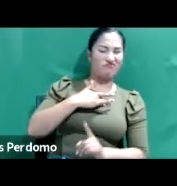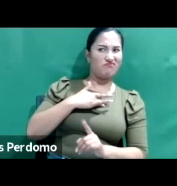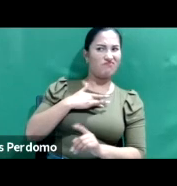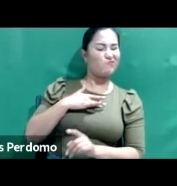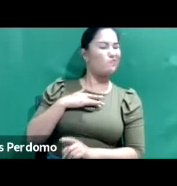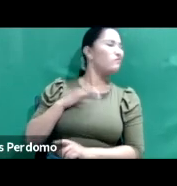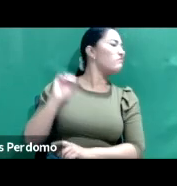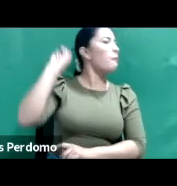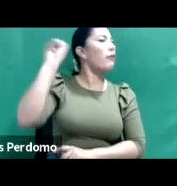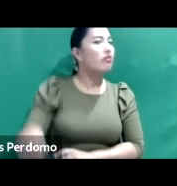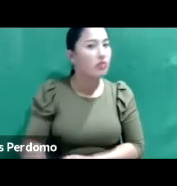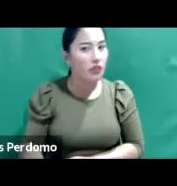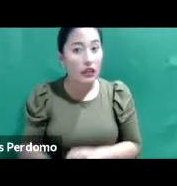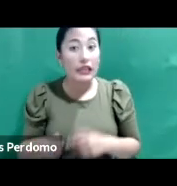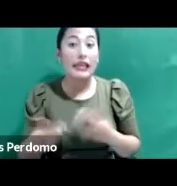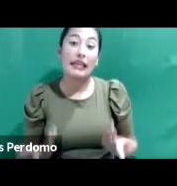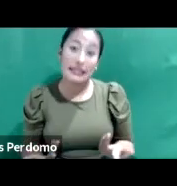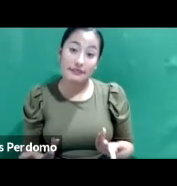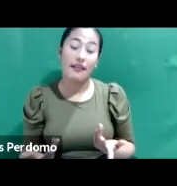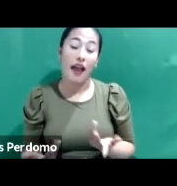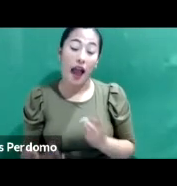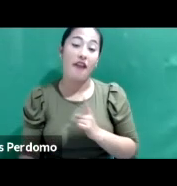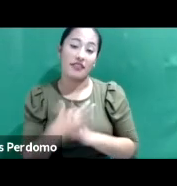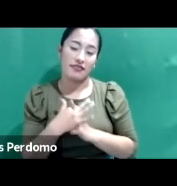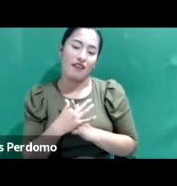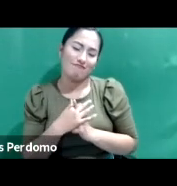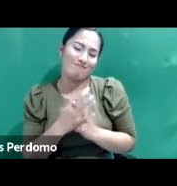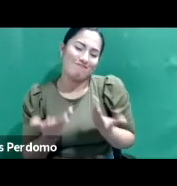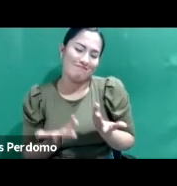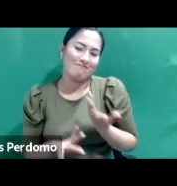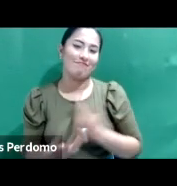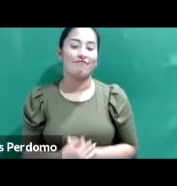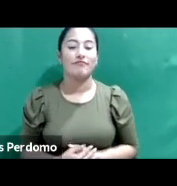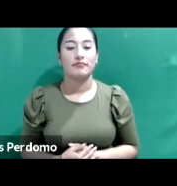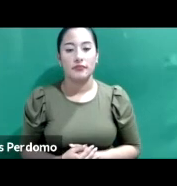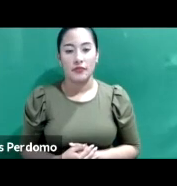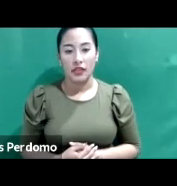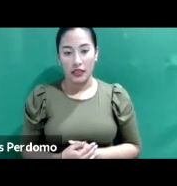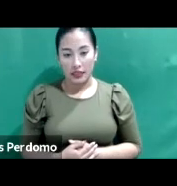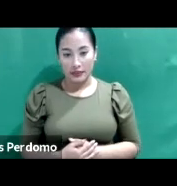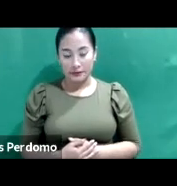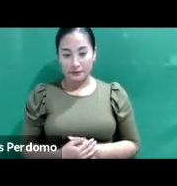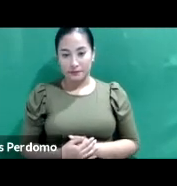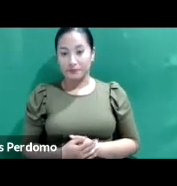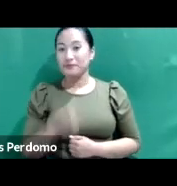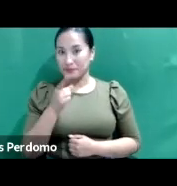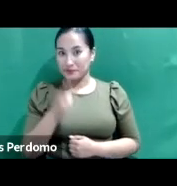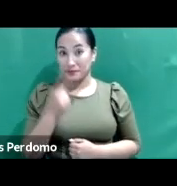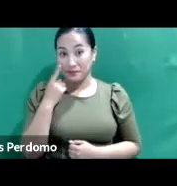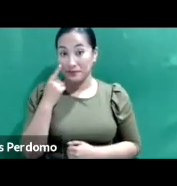serie de situaciones a Camila en esta área de ajuste. Entonces, colegas, teniendo en cuenta el caso